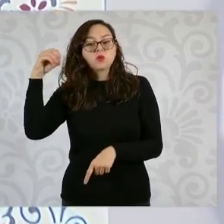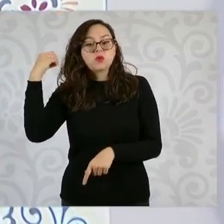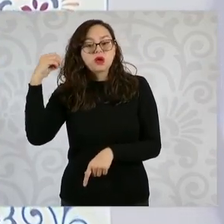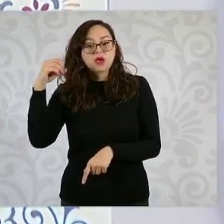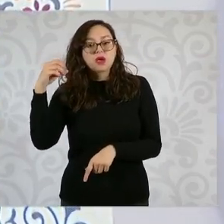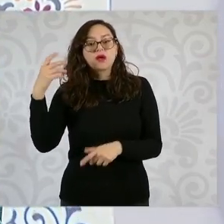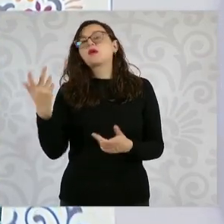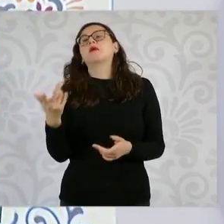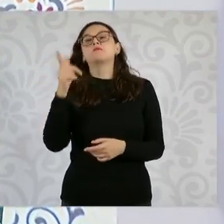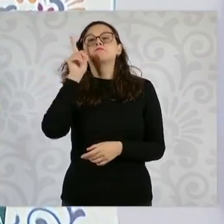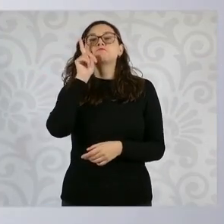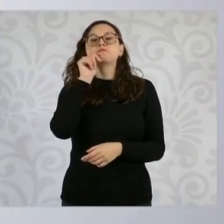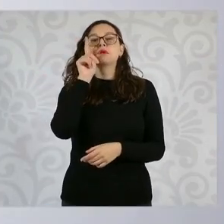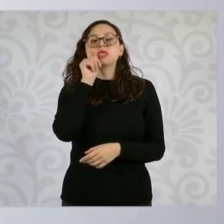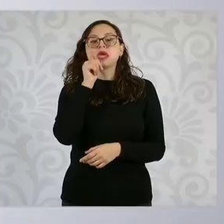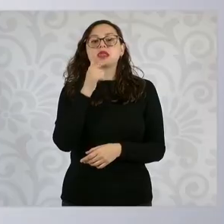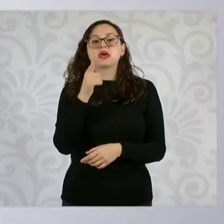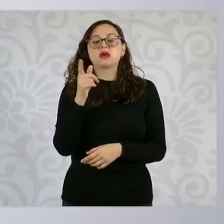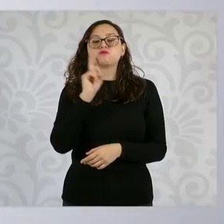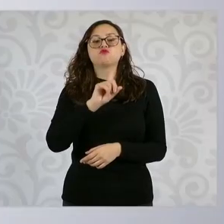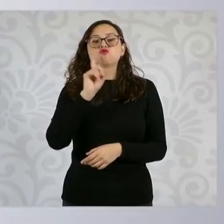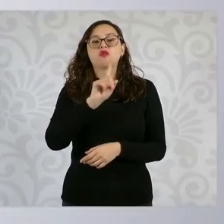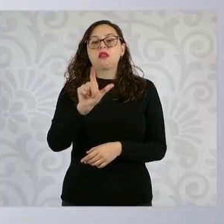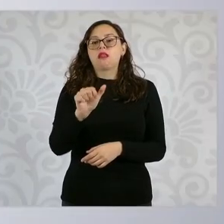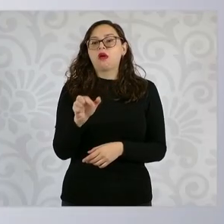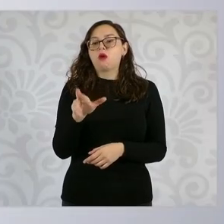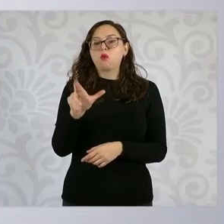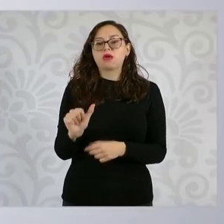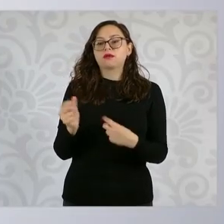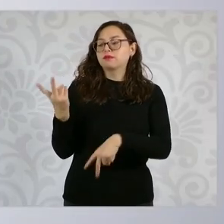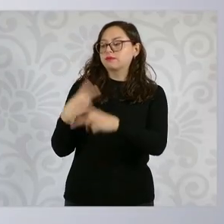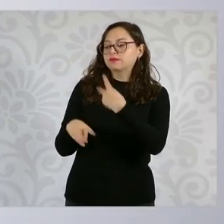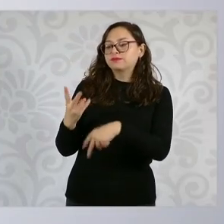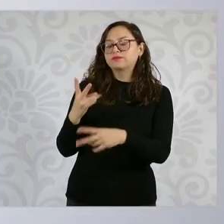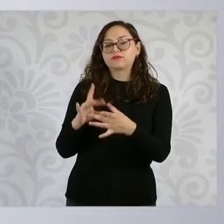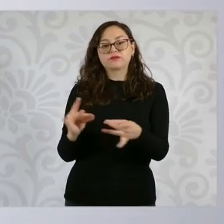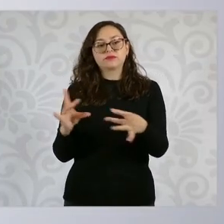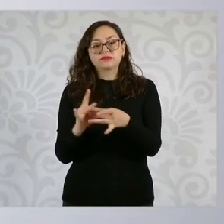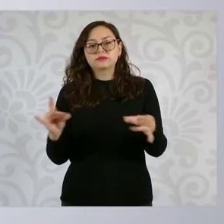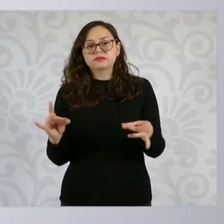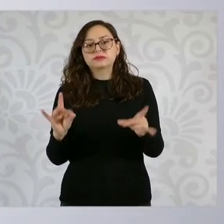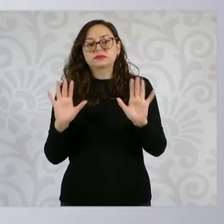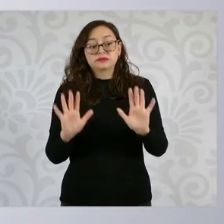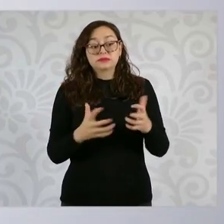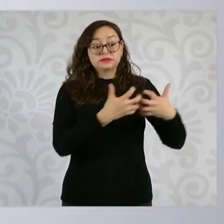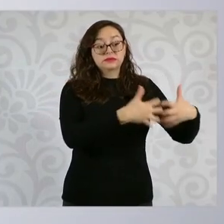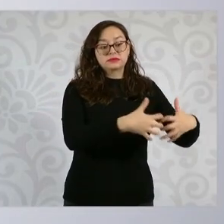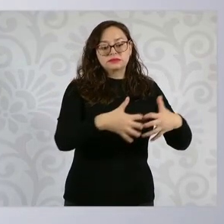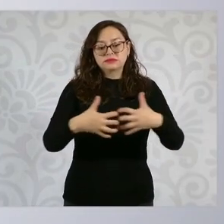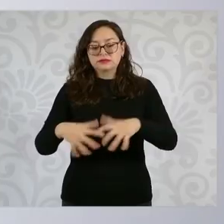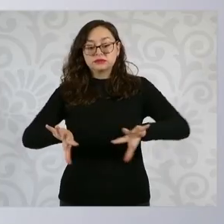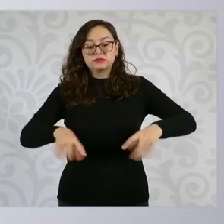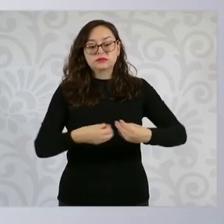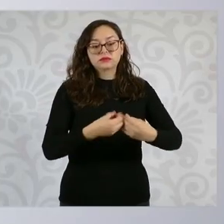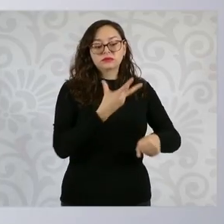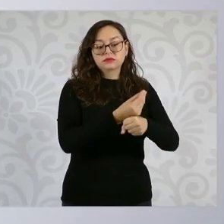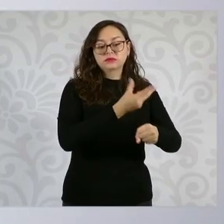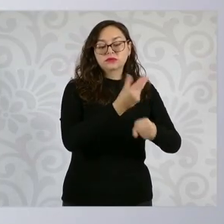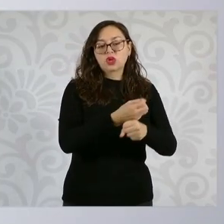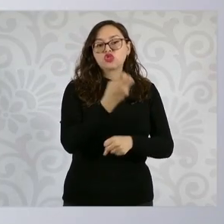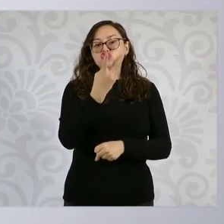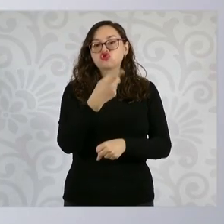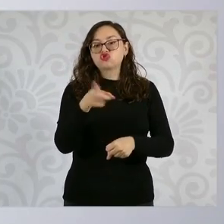mañana viene Laura a informar cuál es el avance. Se espera que en máximo 2 días queden restablecidos todos los sistemas de